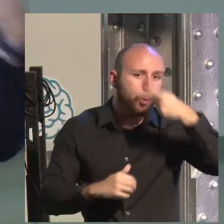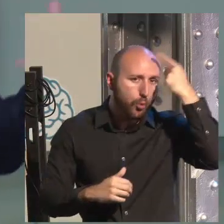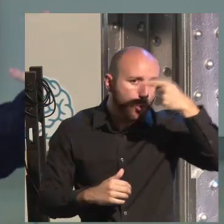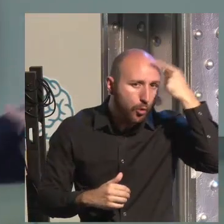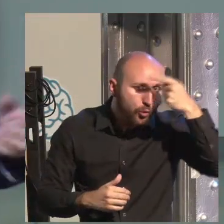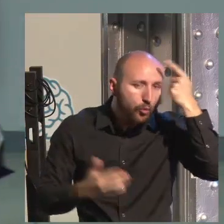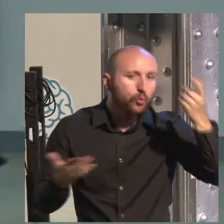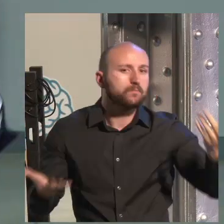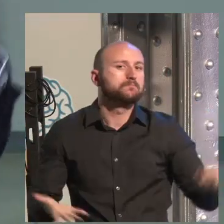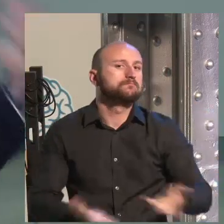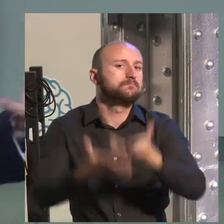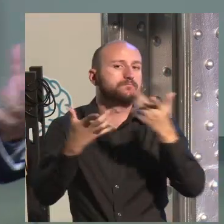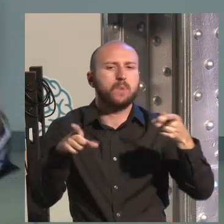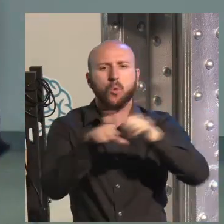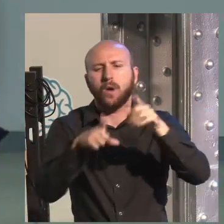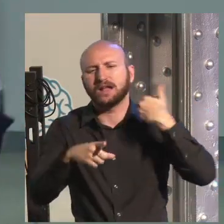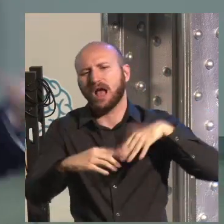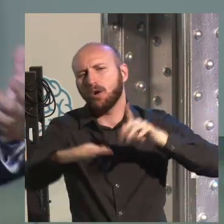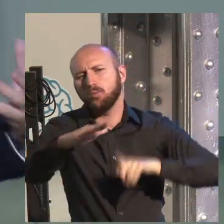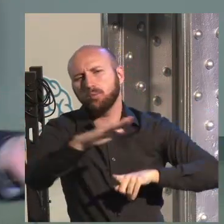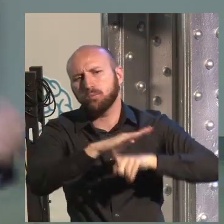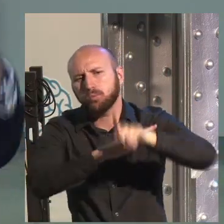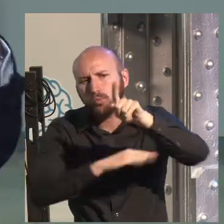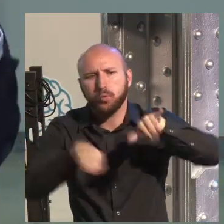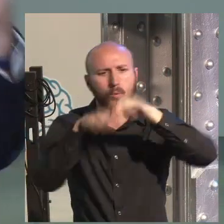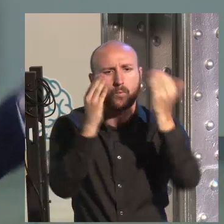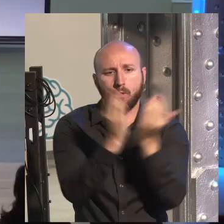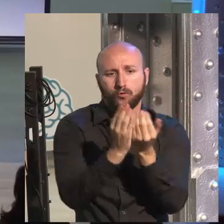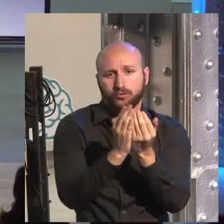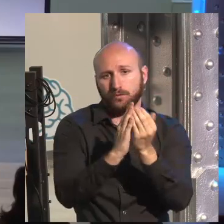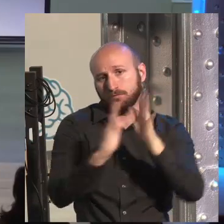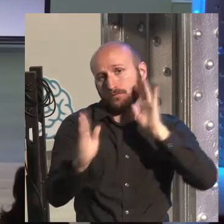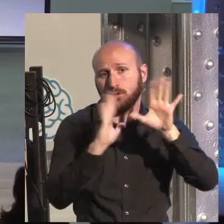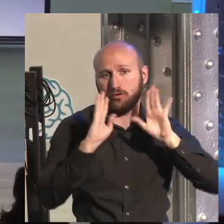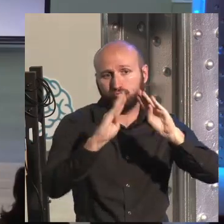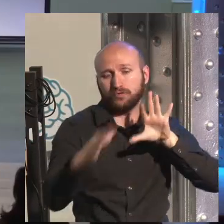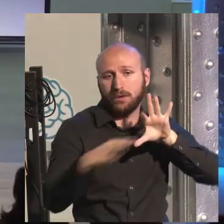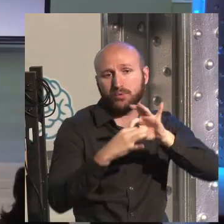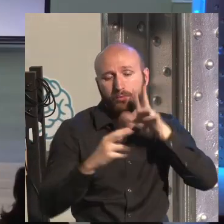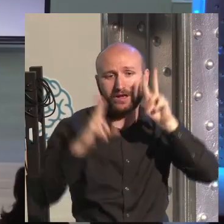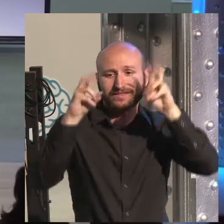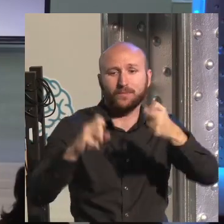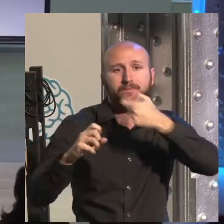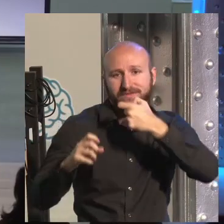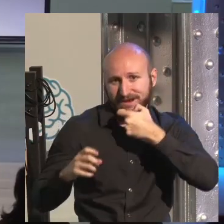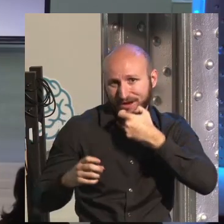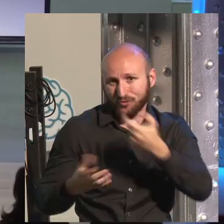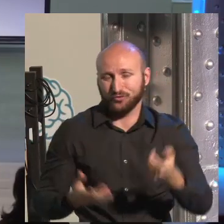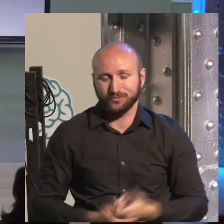culturas más avanzadas del planeta en ese momento, es decir, el Imperio Británico, que para él, como es